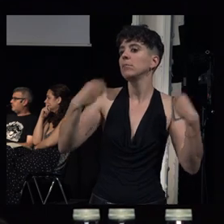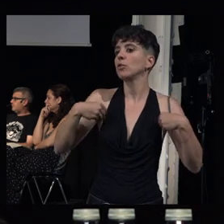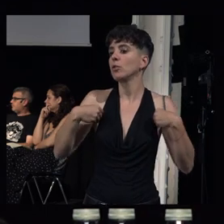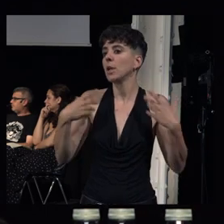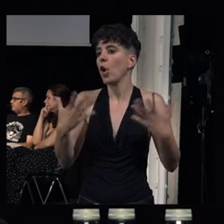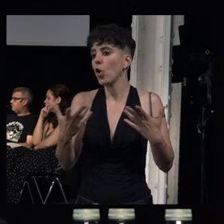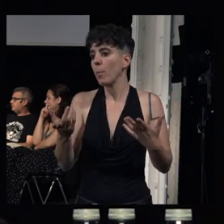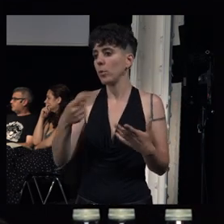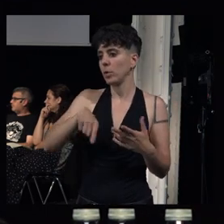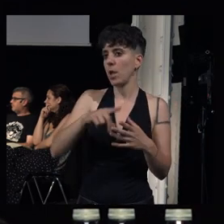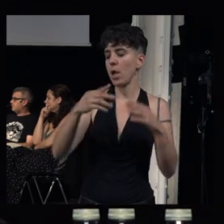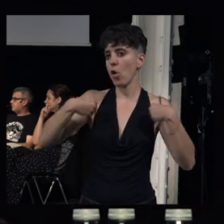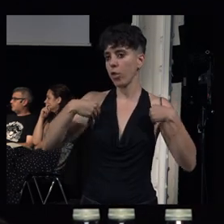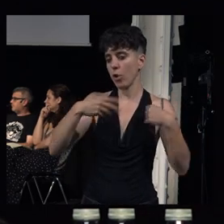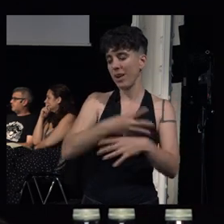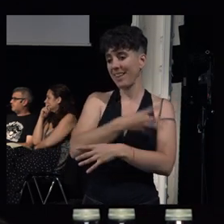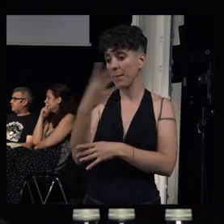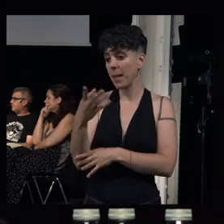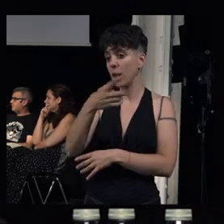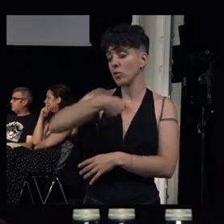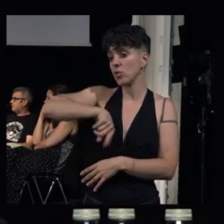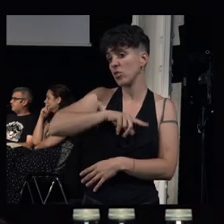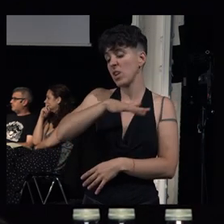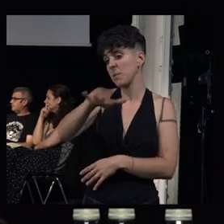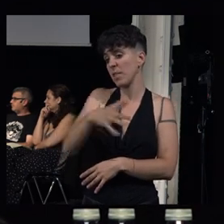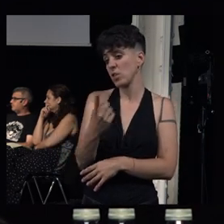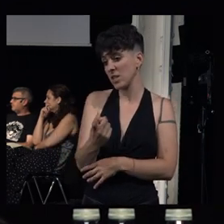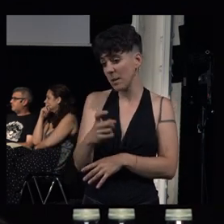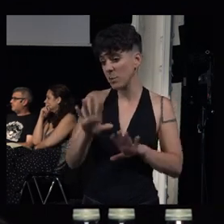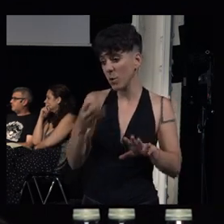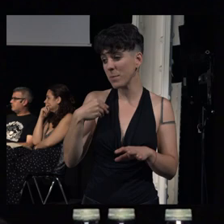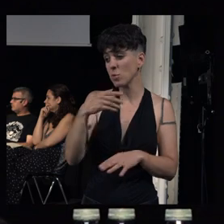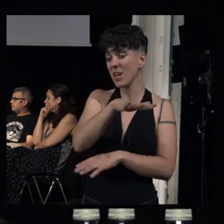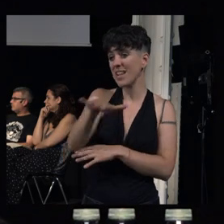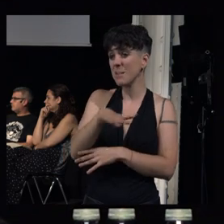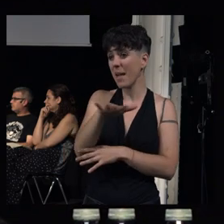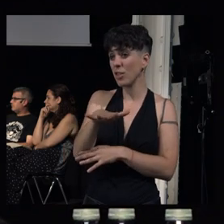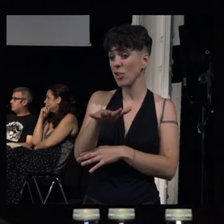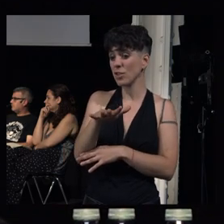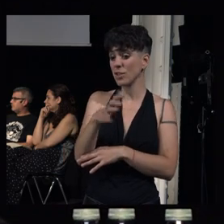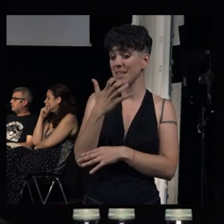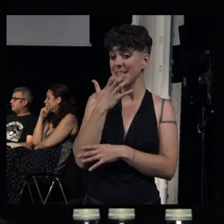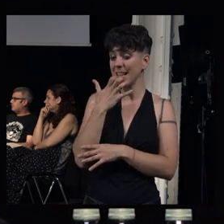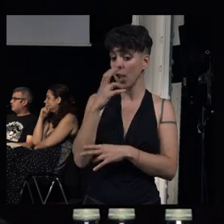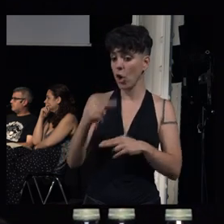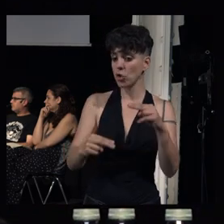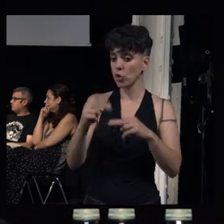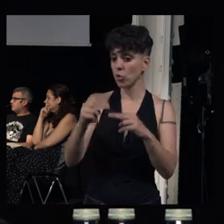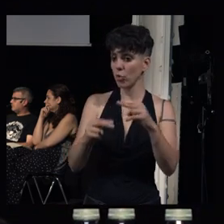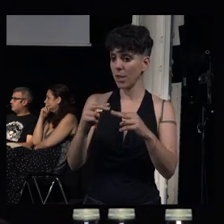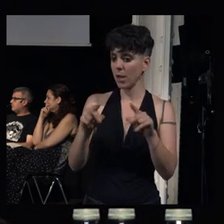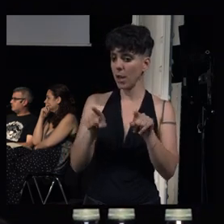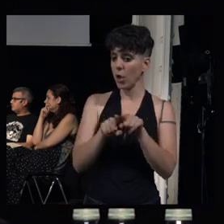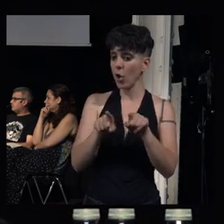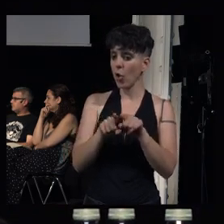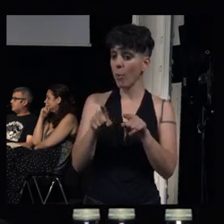¿no? Tenemos muy claro que necesitamos espacios, pero cómo esos espacios a veces están, cuando se construyen exclusivamente en torno a cierto